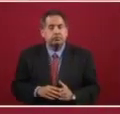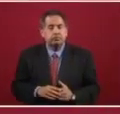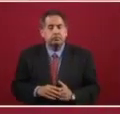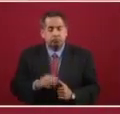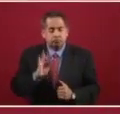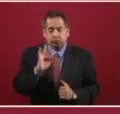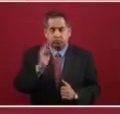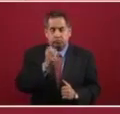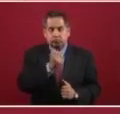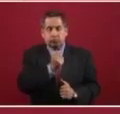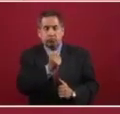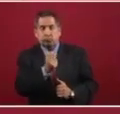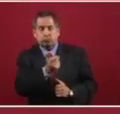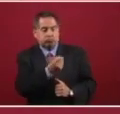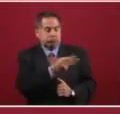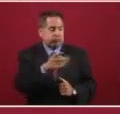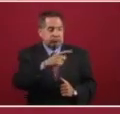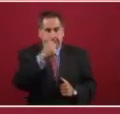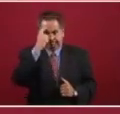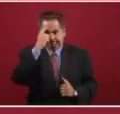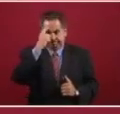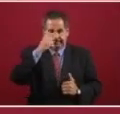quienes están como fuera de quicio